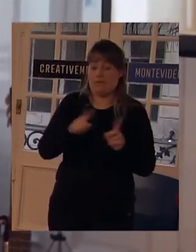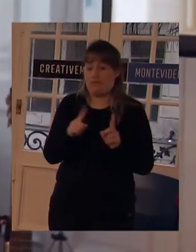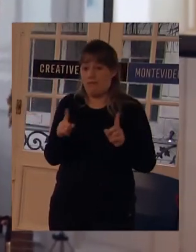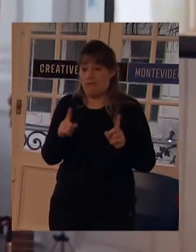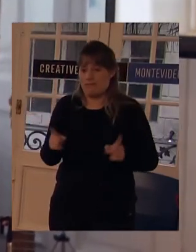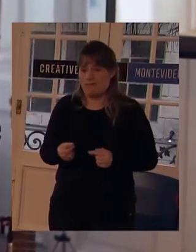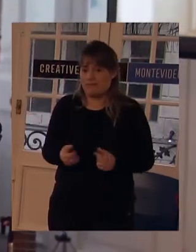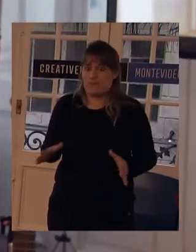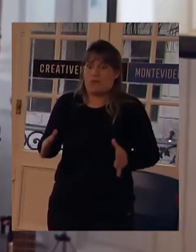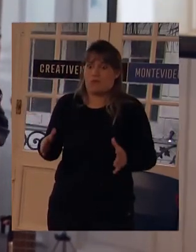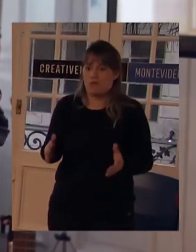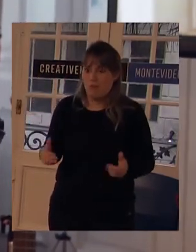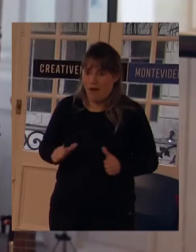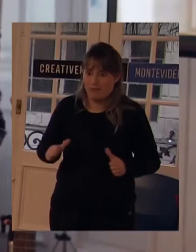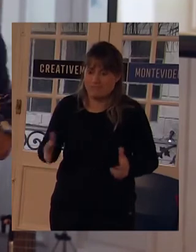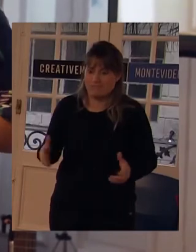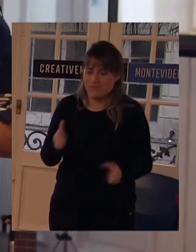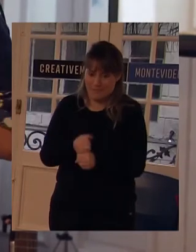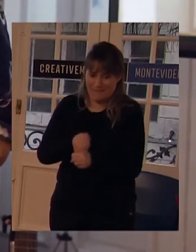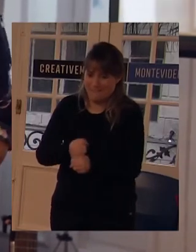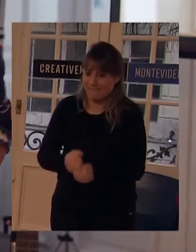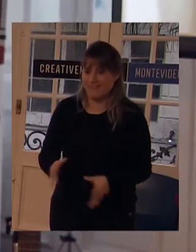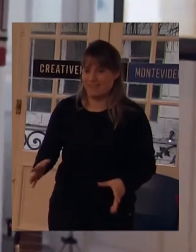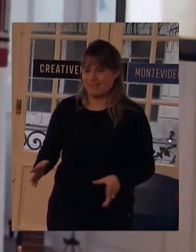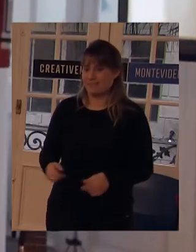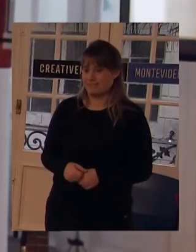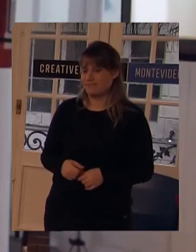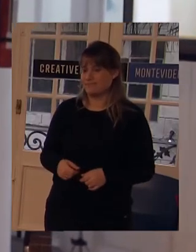dormís, y llegaba al deadline.